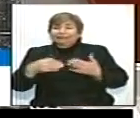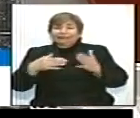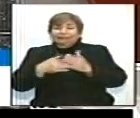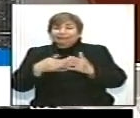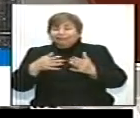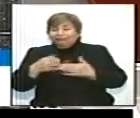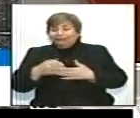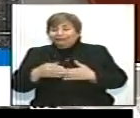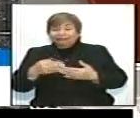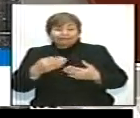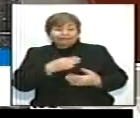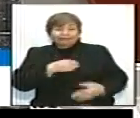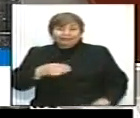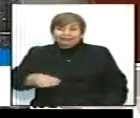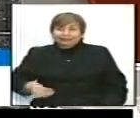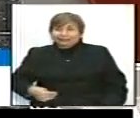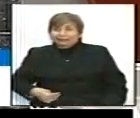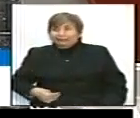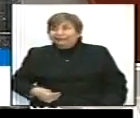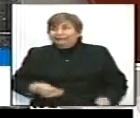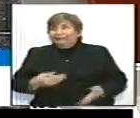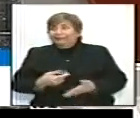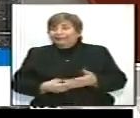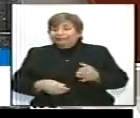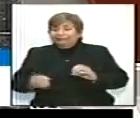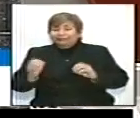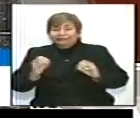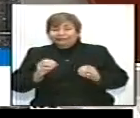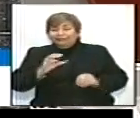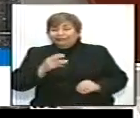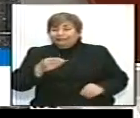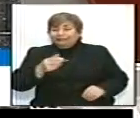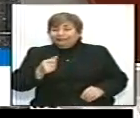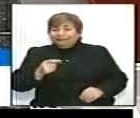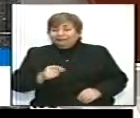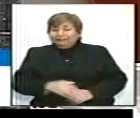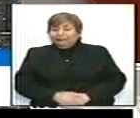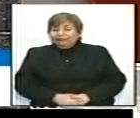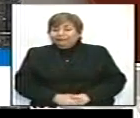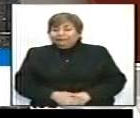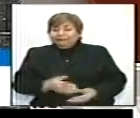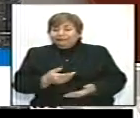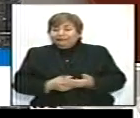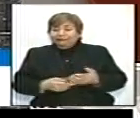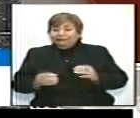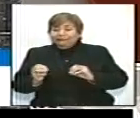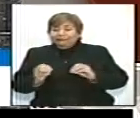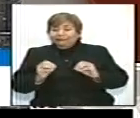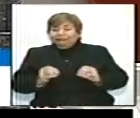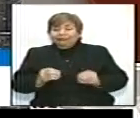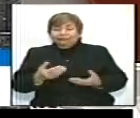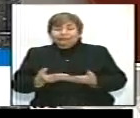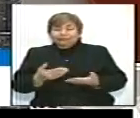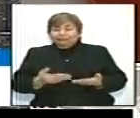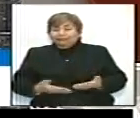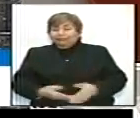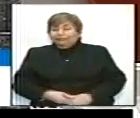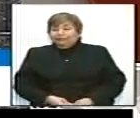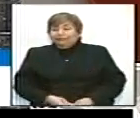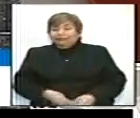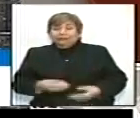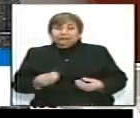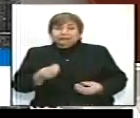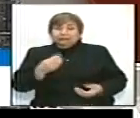en el ministerio, que es la de BETSAR, que es la Dirección de Servicios Educativos para Estudiantes de Alto Desempeño,